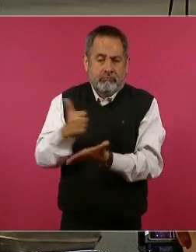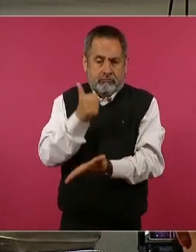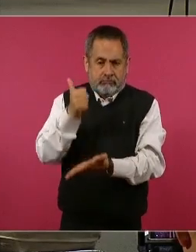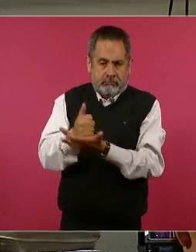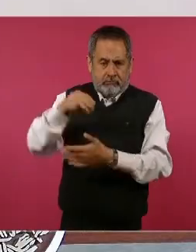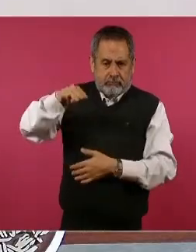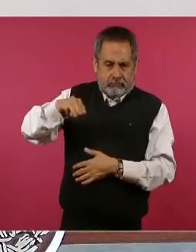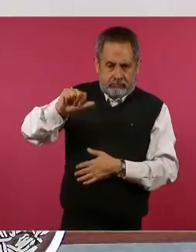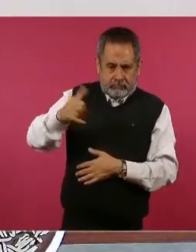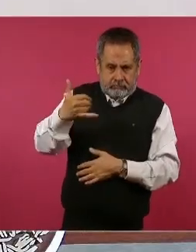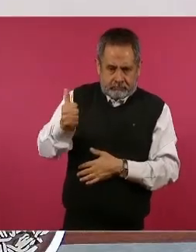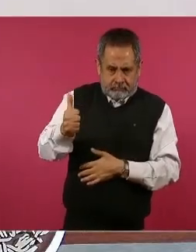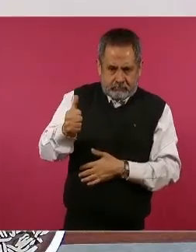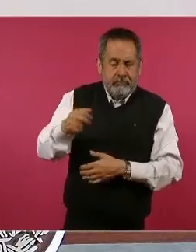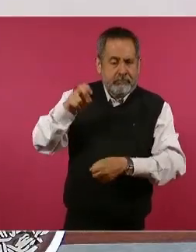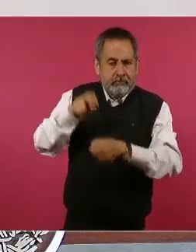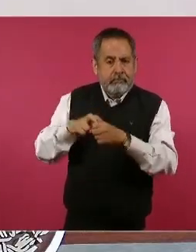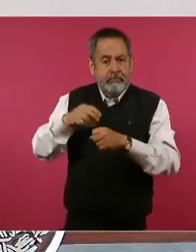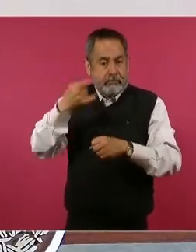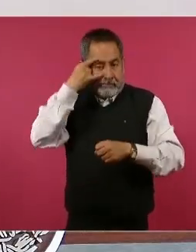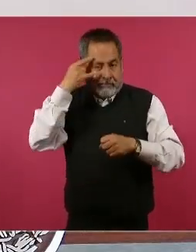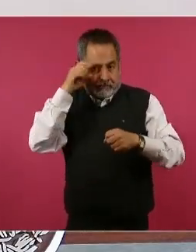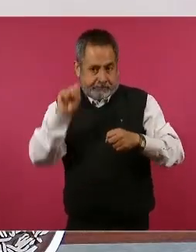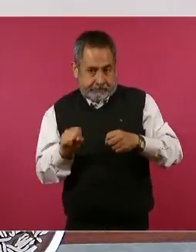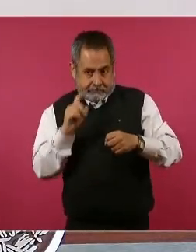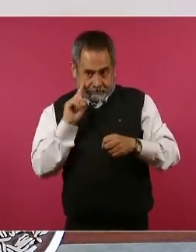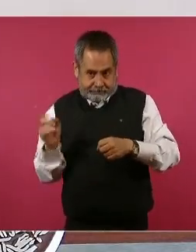de Espujil, en el sur de Campeche.